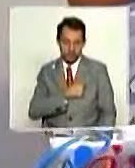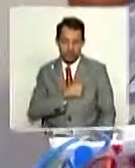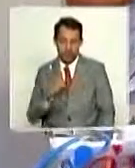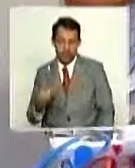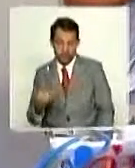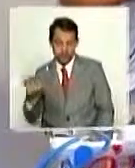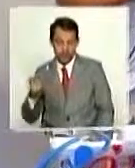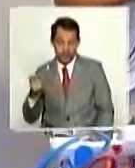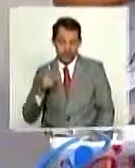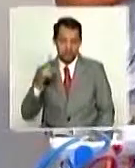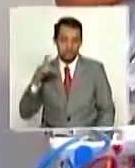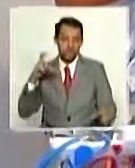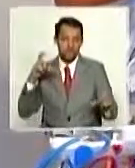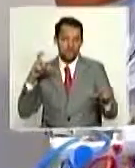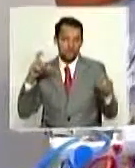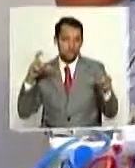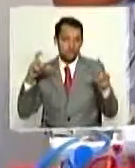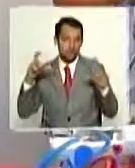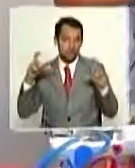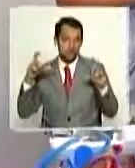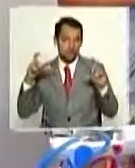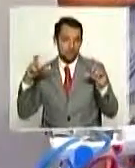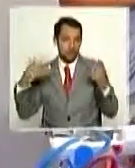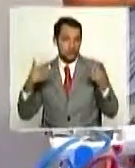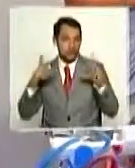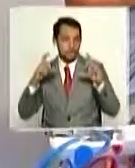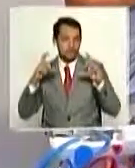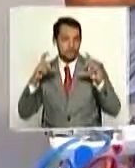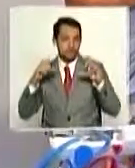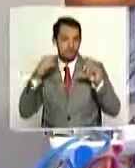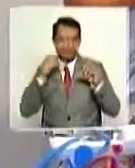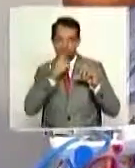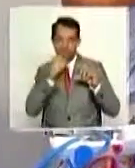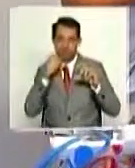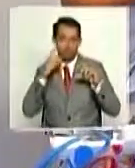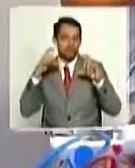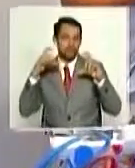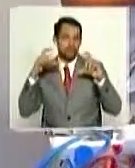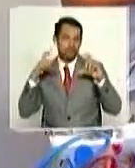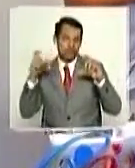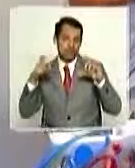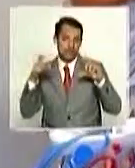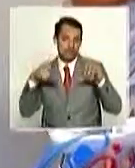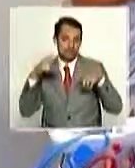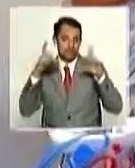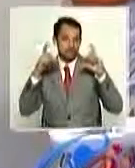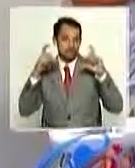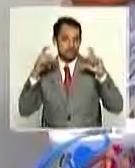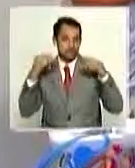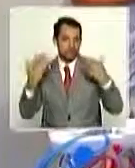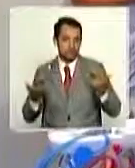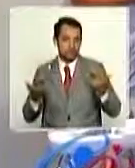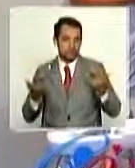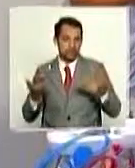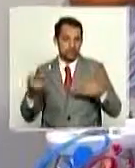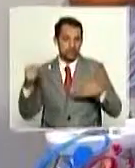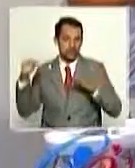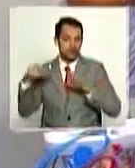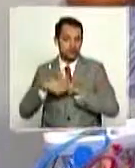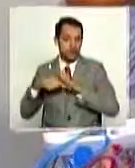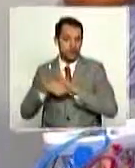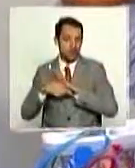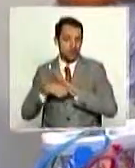radiografía para poder ver cómo tienes tu hueso, ¿sí? Queremos saber cómo te quedó la parte aquí